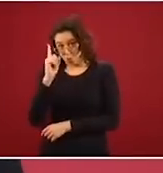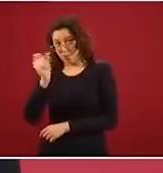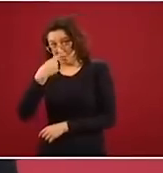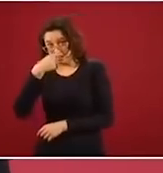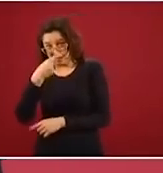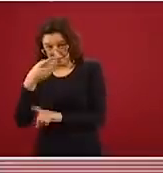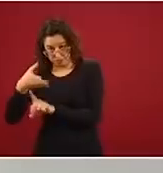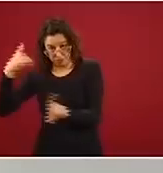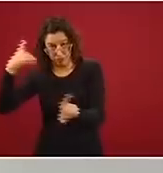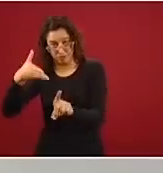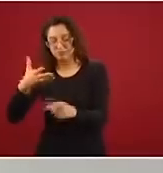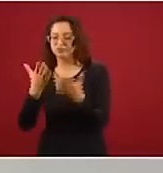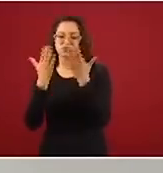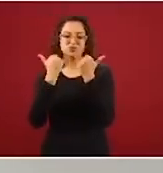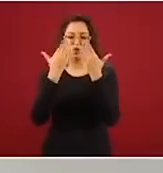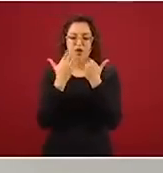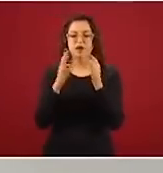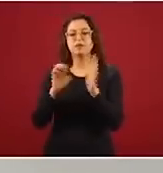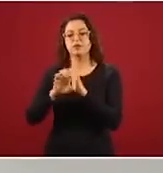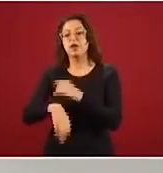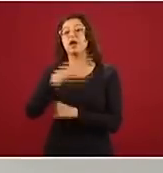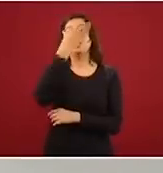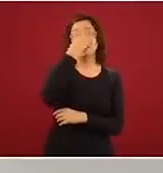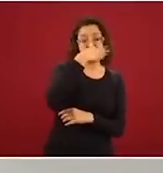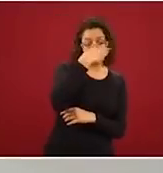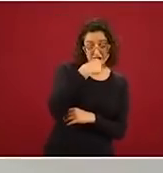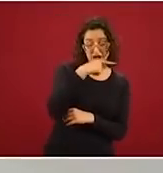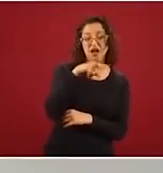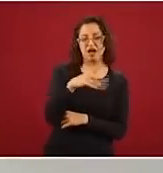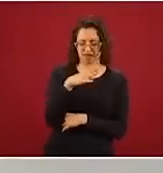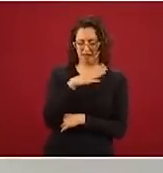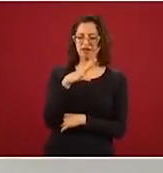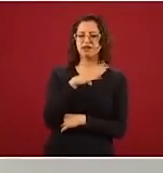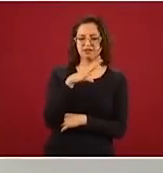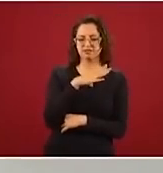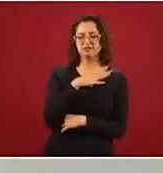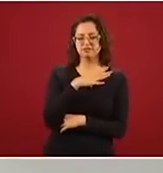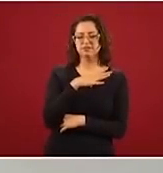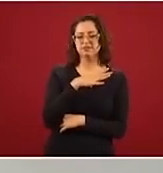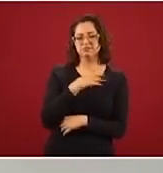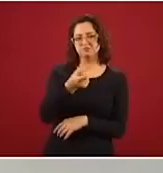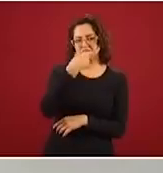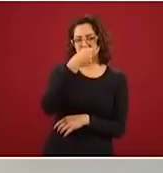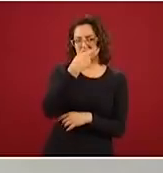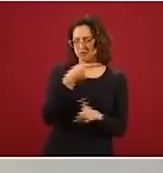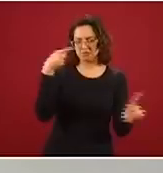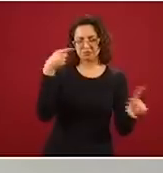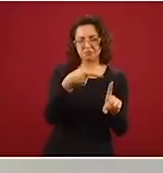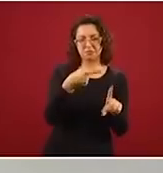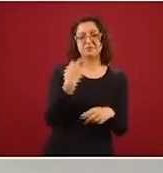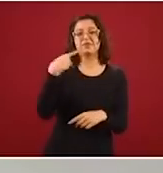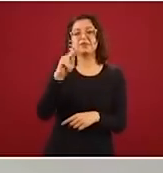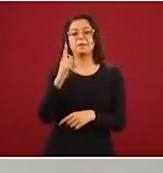específicos. En el caso de influenza, donde sí existe un tratamiento específico, aún así la situación